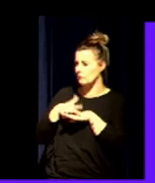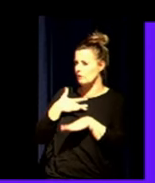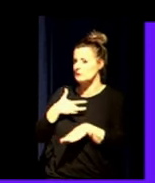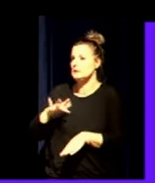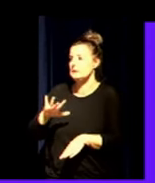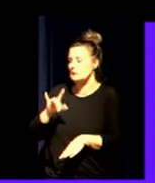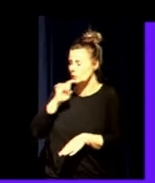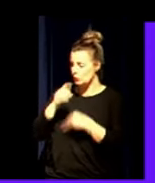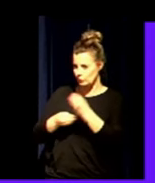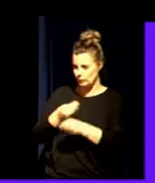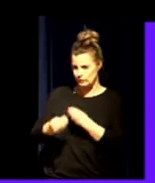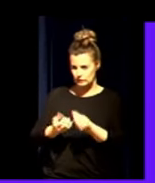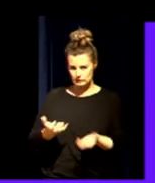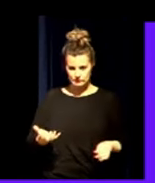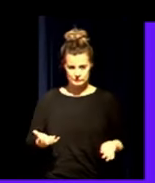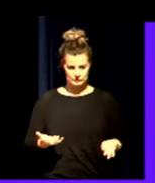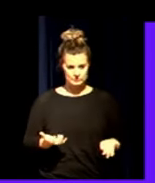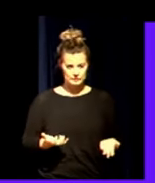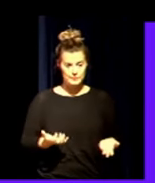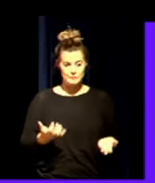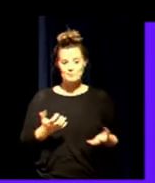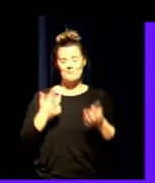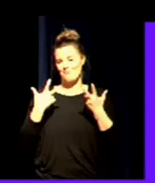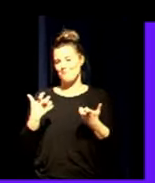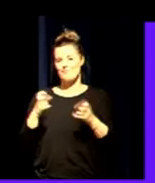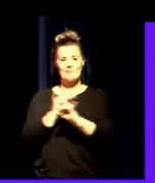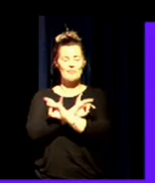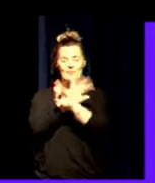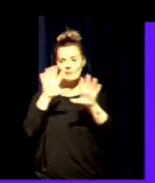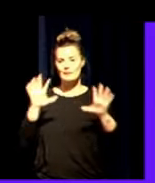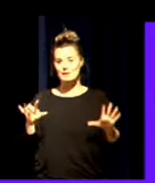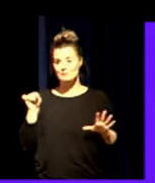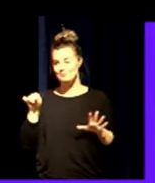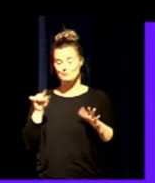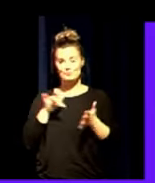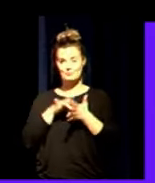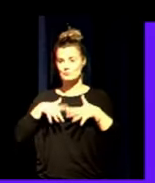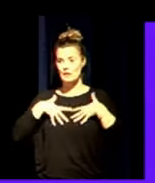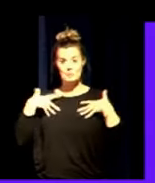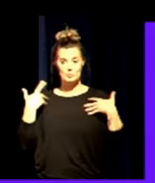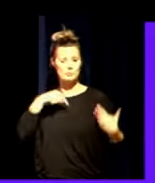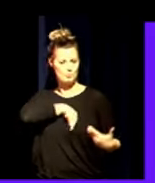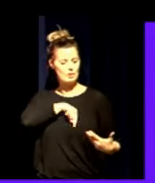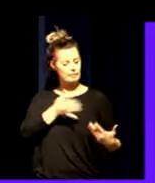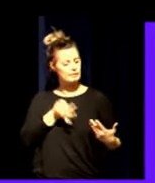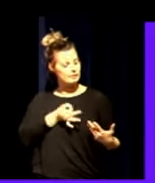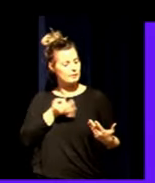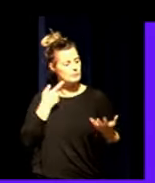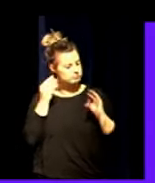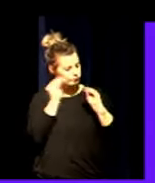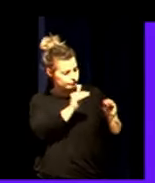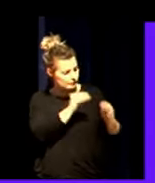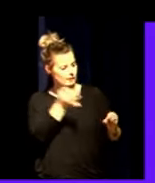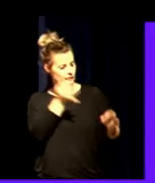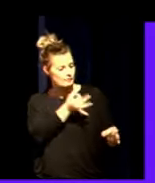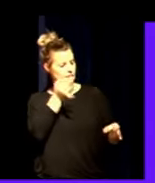alguien le ha hecho, ¿no? Entonces, claro, estas son emociones morales que se trabajan en las actividades formativas